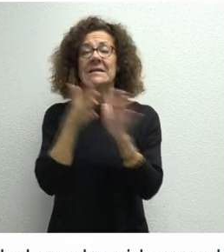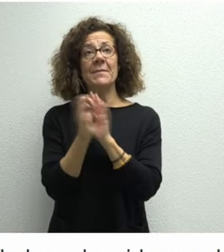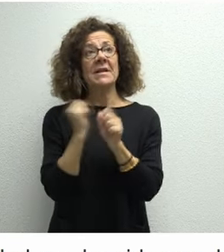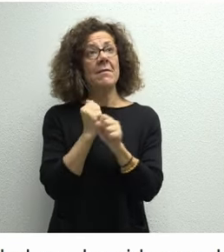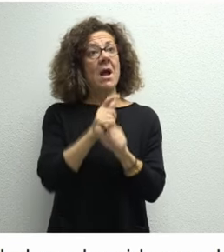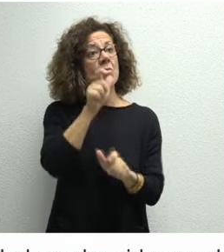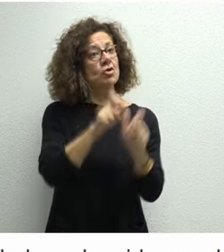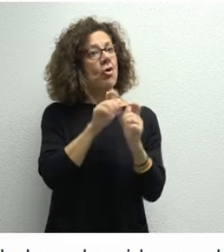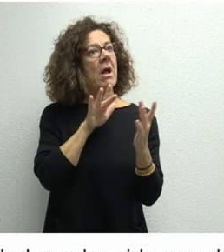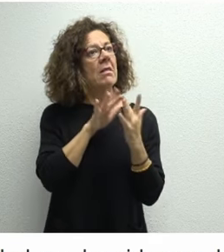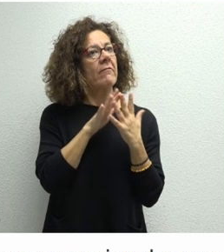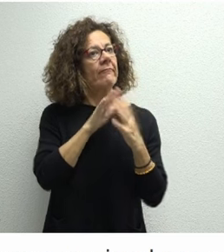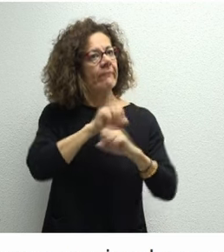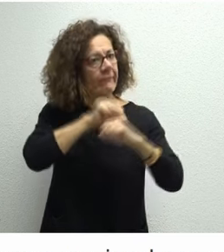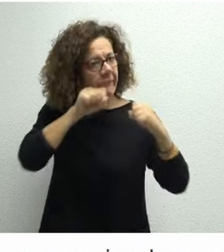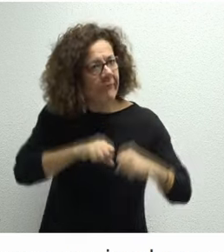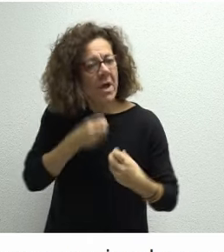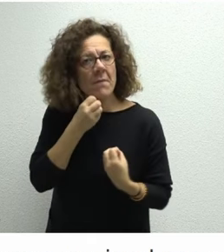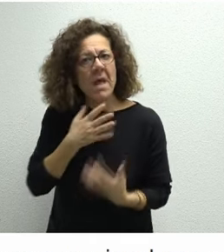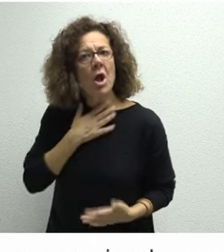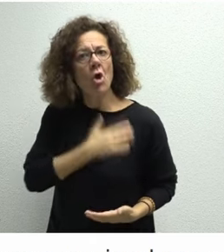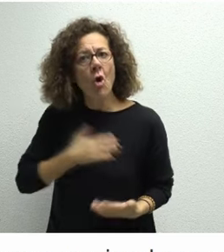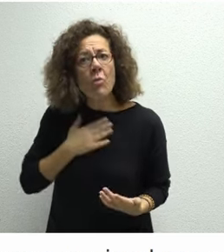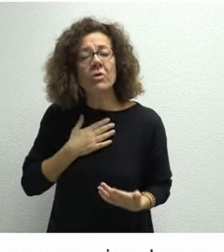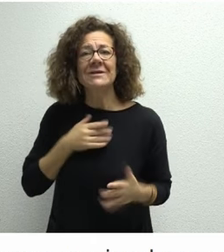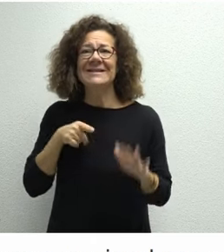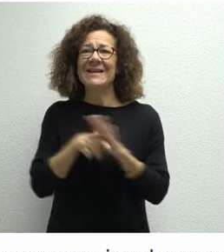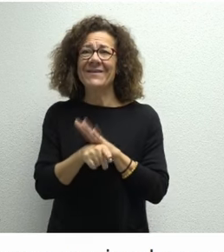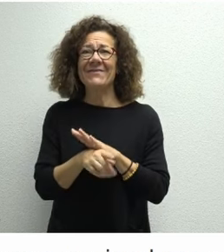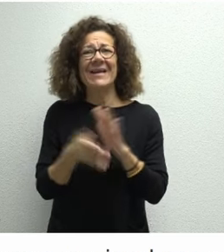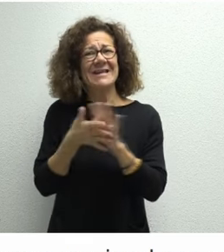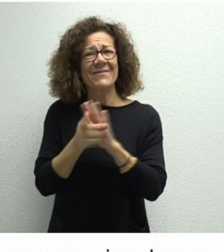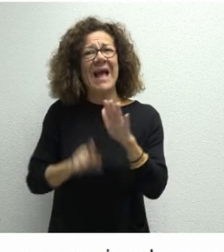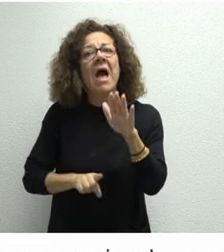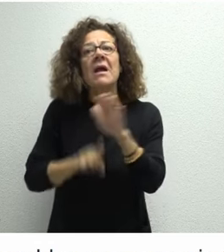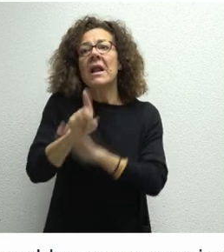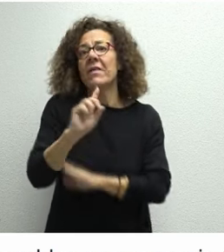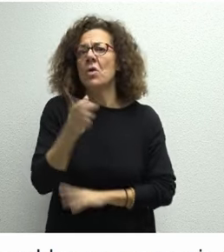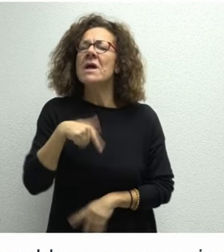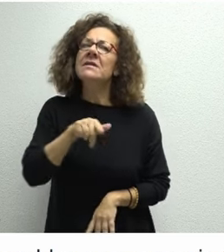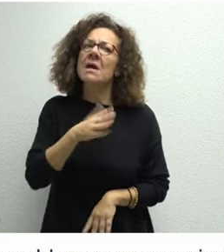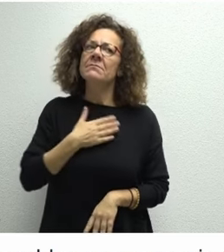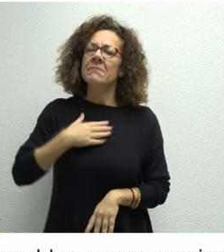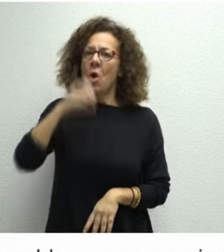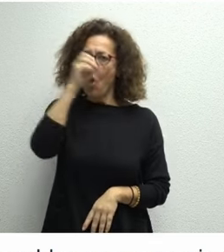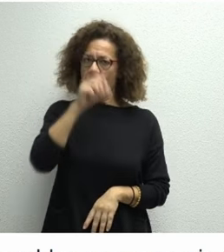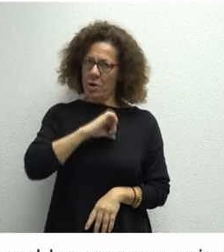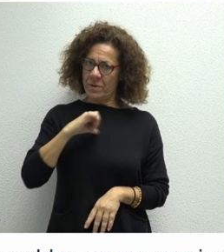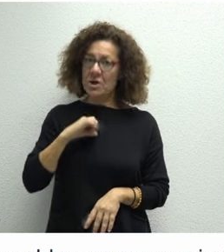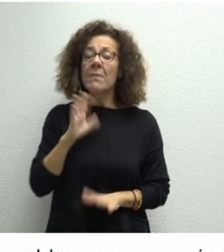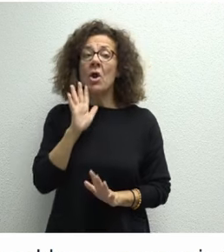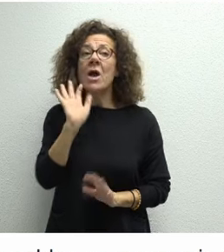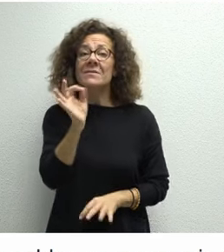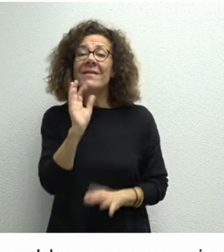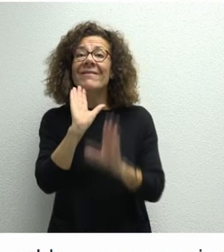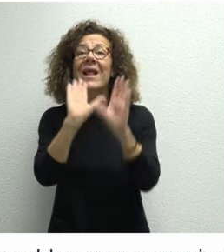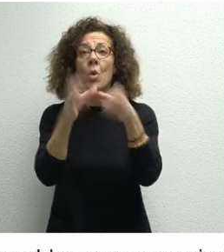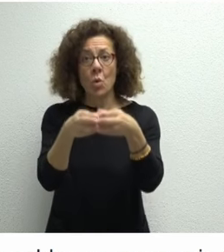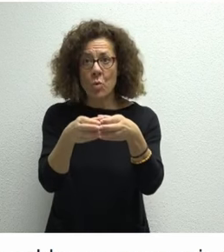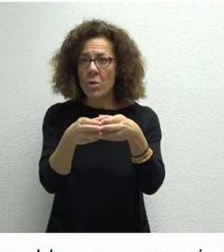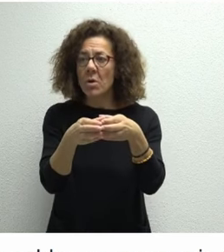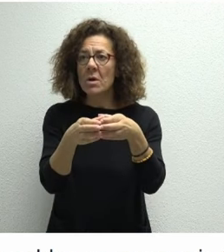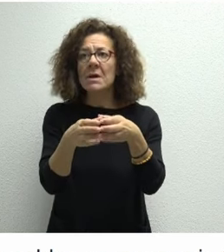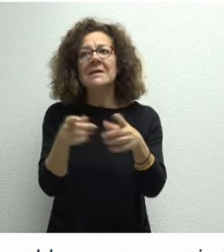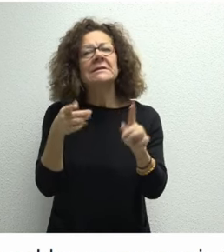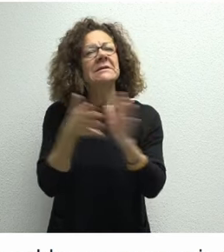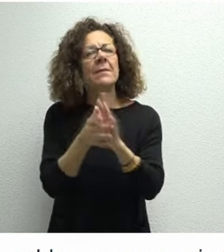con la gente con la que tenemos afinidades al final yo creo que no crecemos no esta era una opinión personal vale Lo que sí es verdad que el grupo no pierde